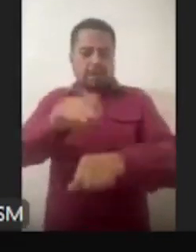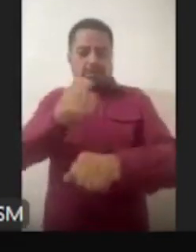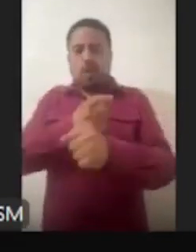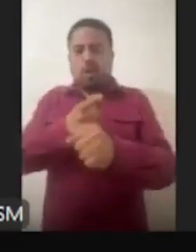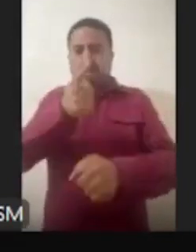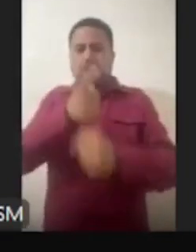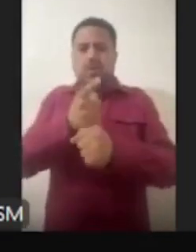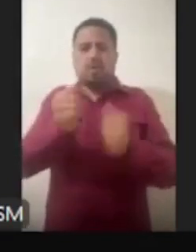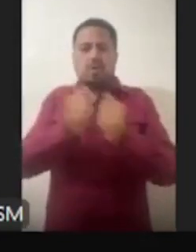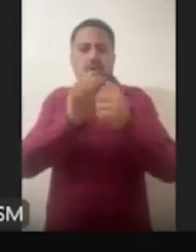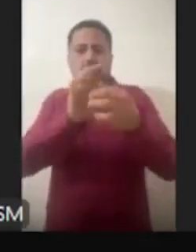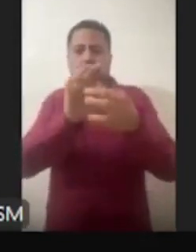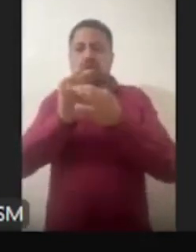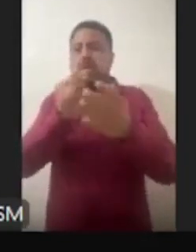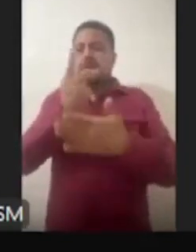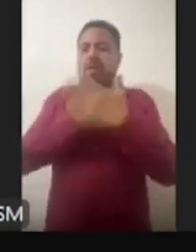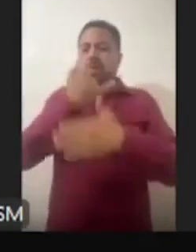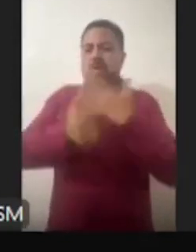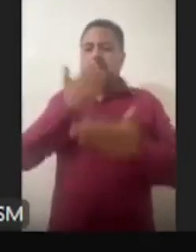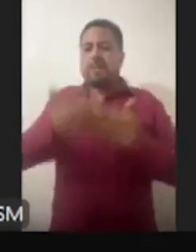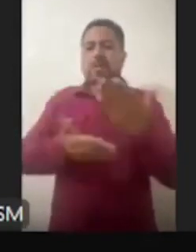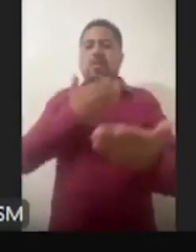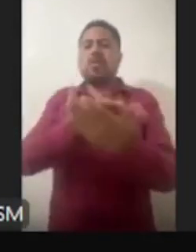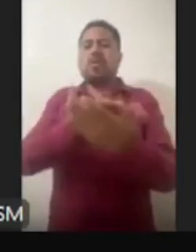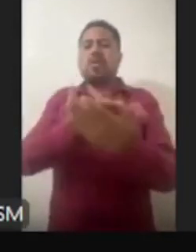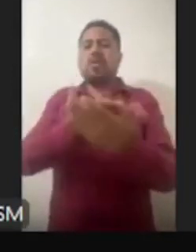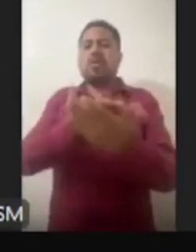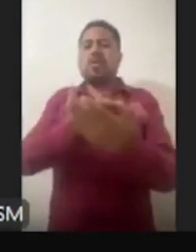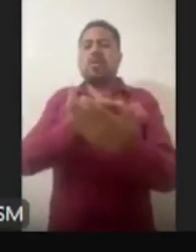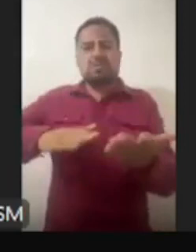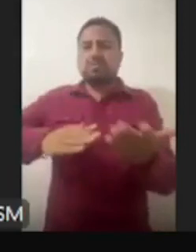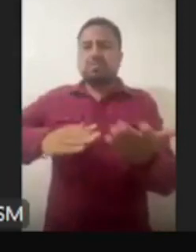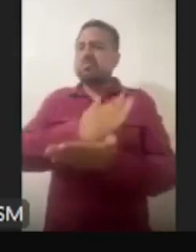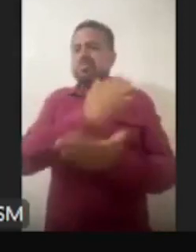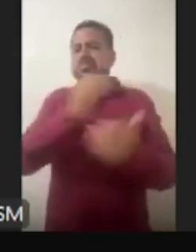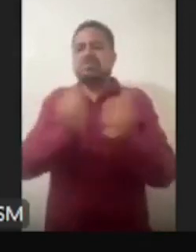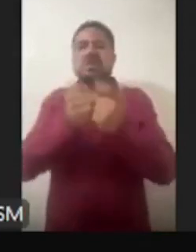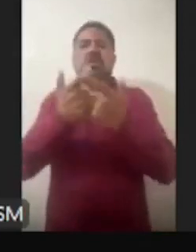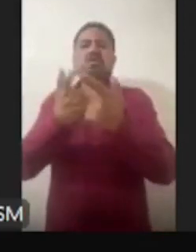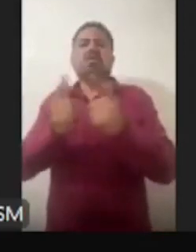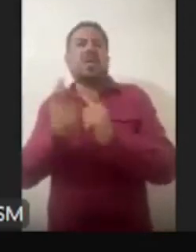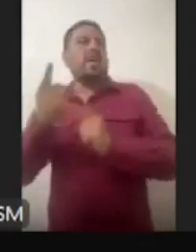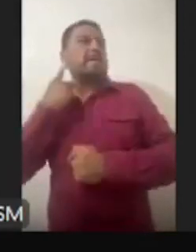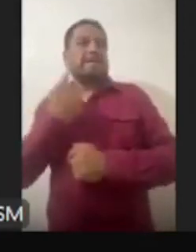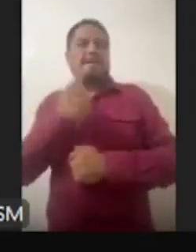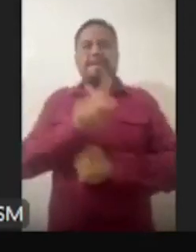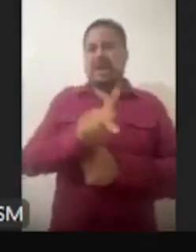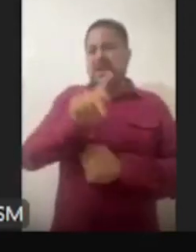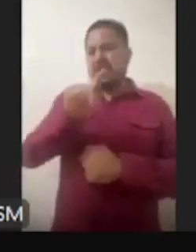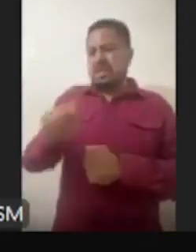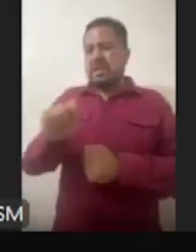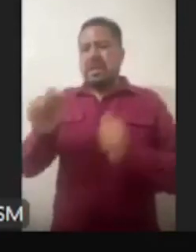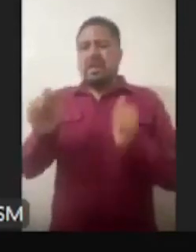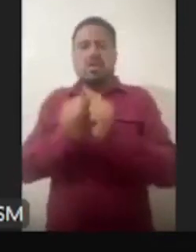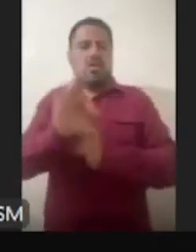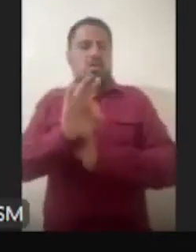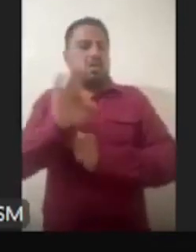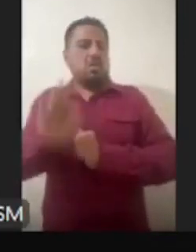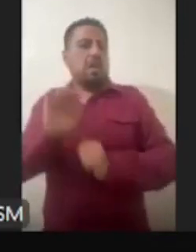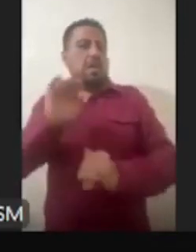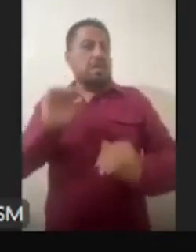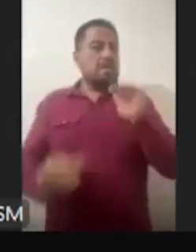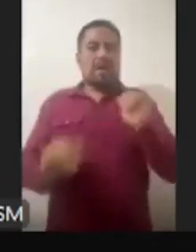se propone declarar infundado el motivo de disento del Partido del Trabajo por lo que hace a una porción e inoperante por lo que respecta a la otra parte.